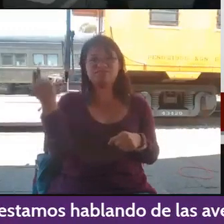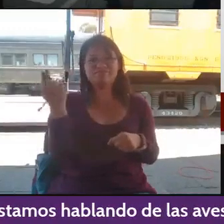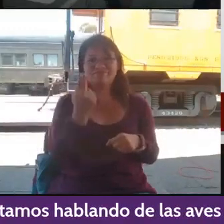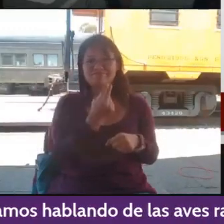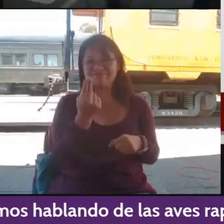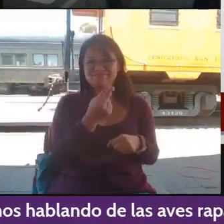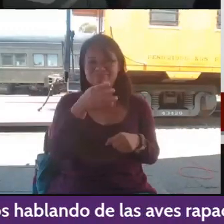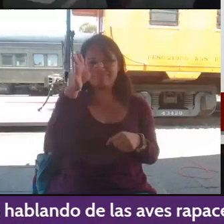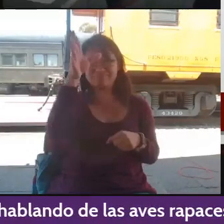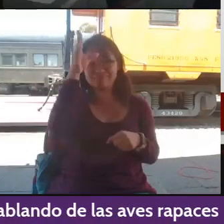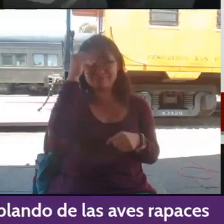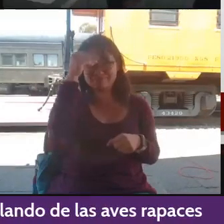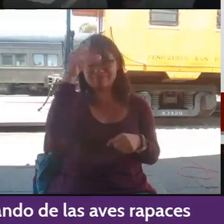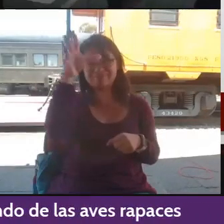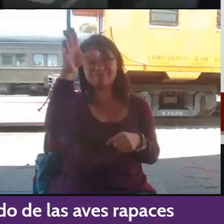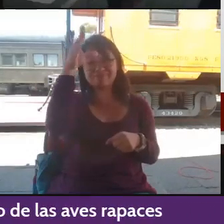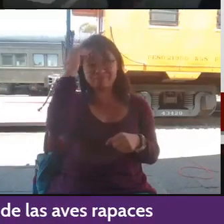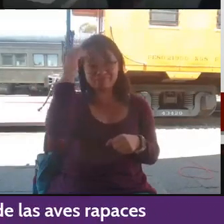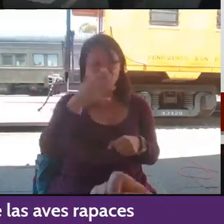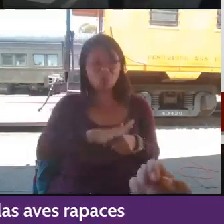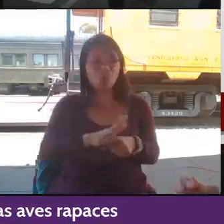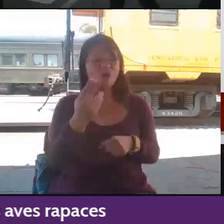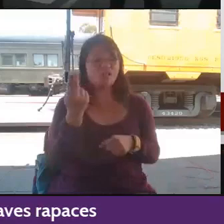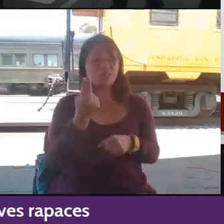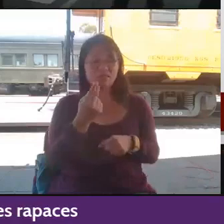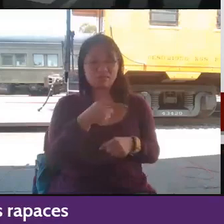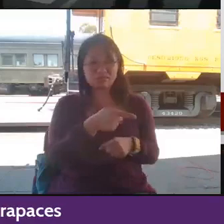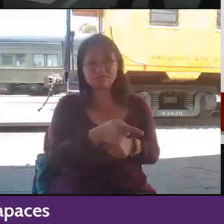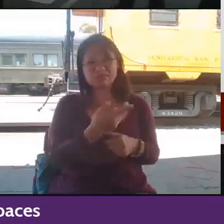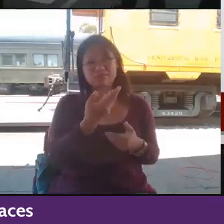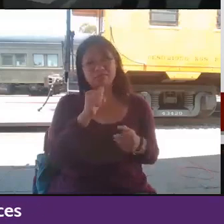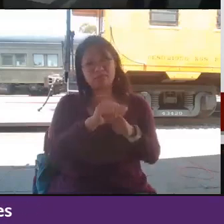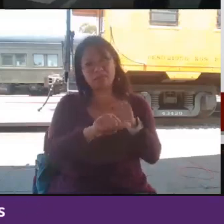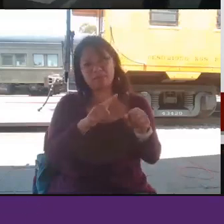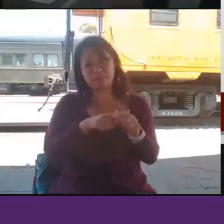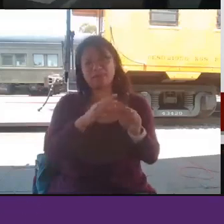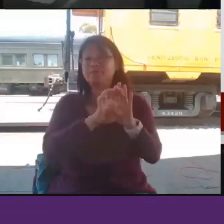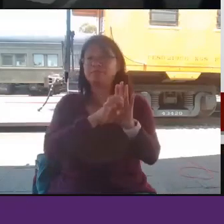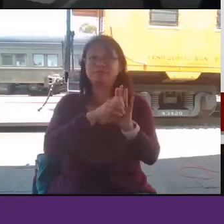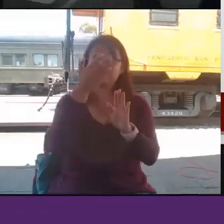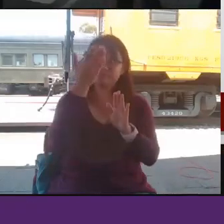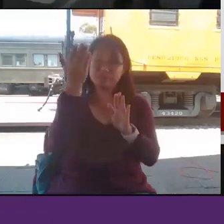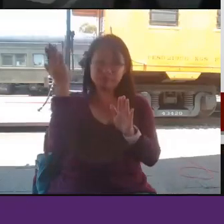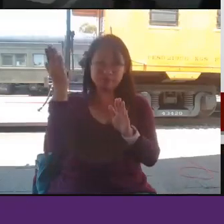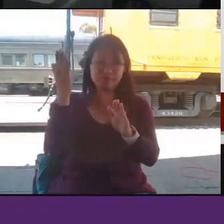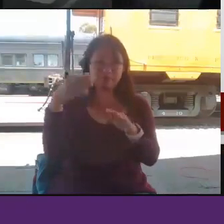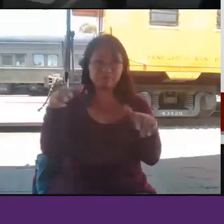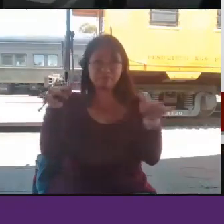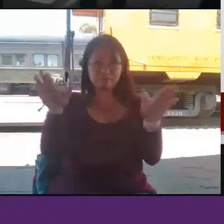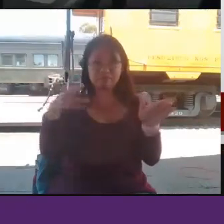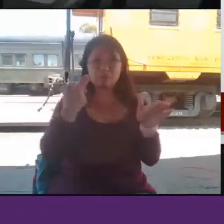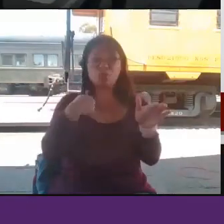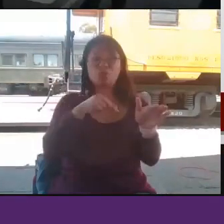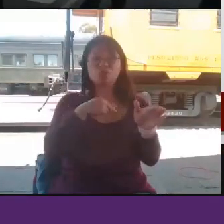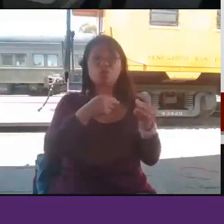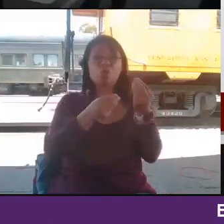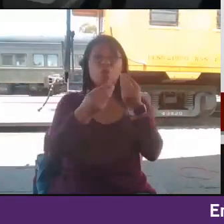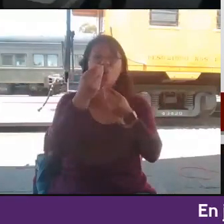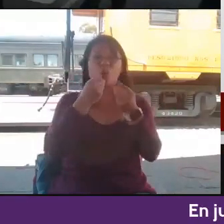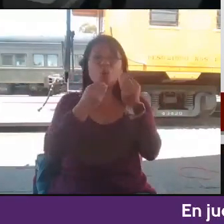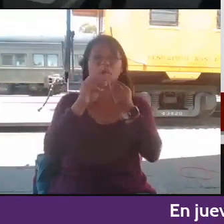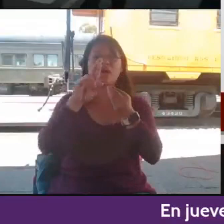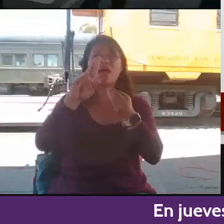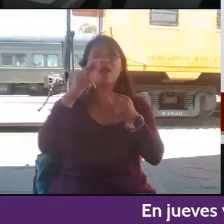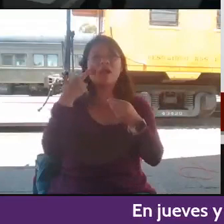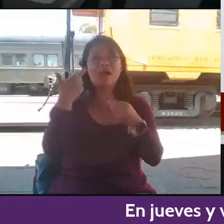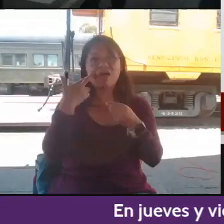aprendiendo todo el tiempo qué necesita el animal. Por ejemplo, en el caso de estas aves, nosotros le damos una dieta que es rata,